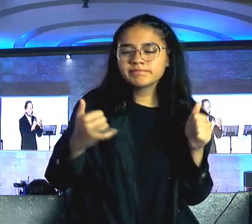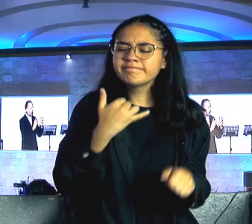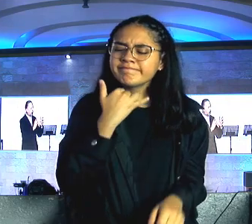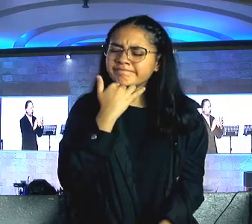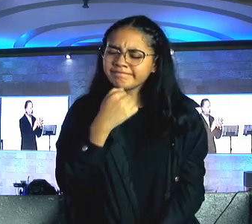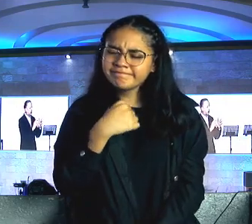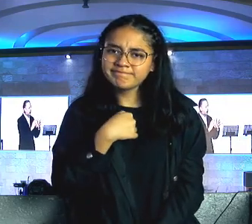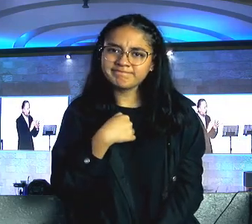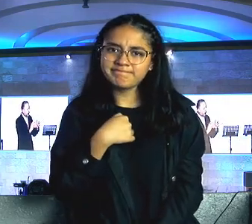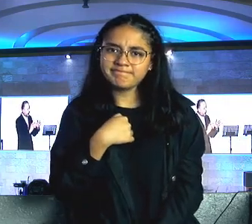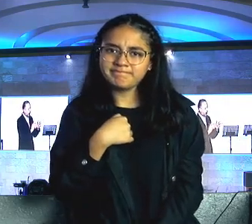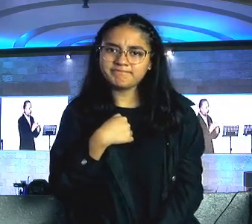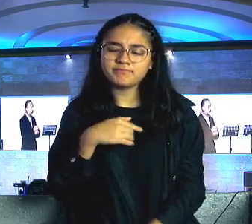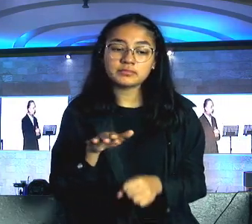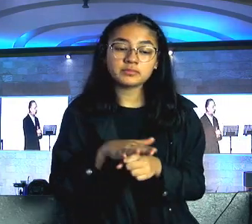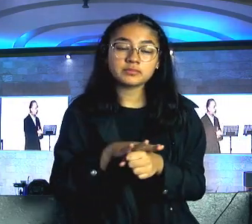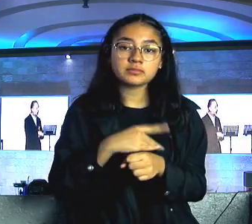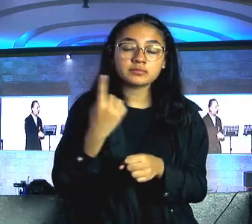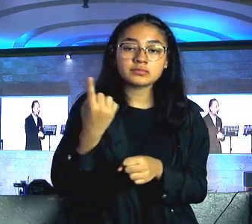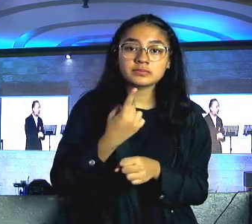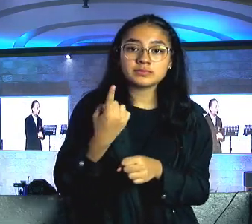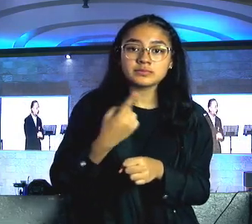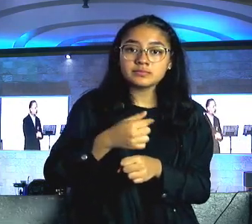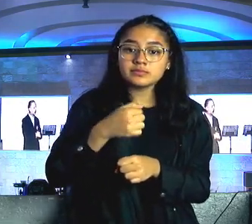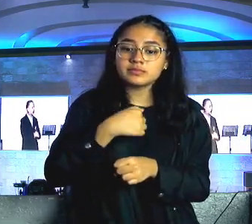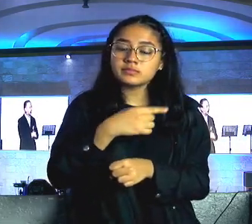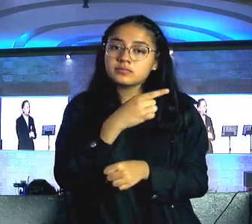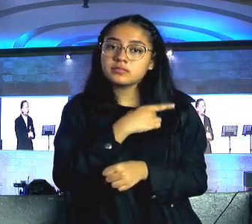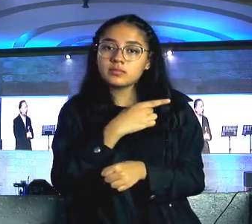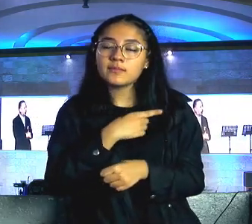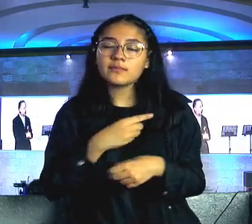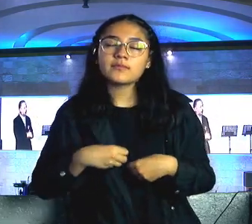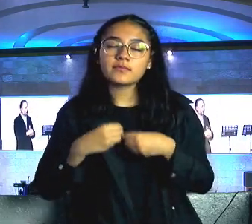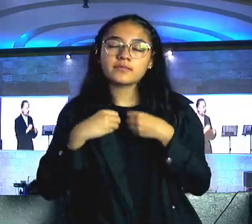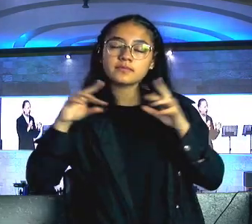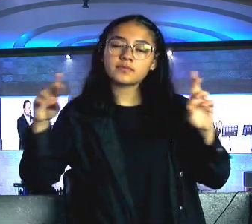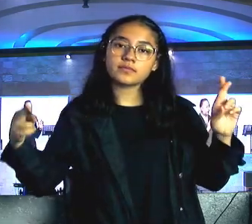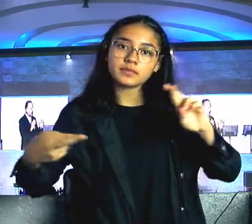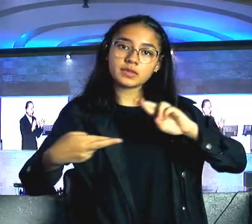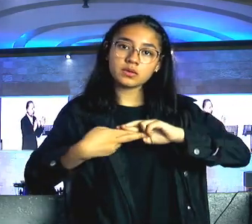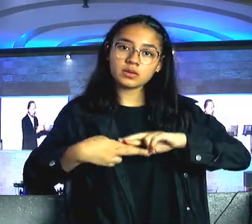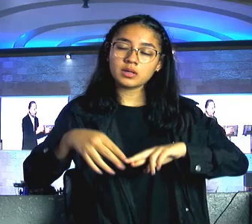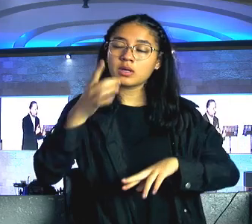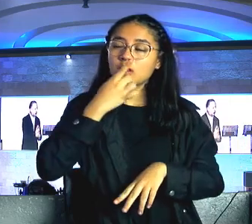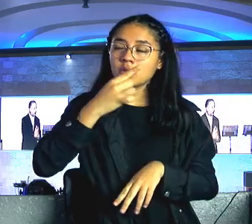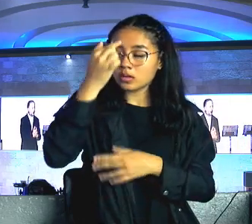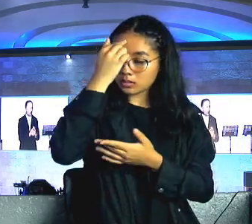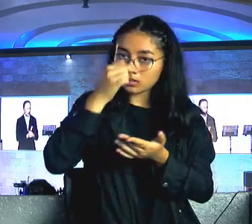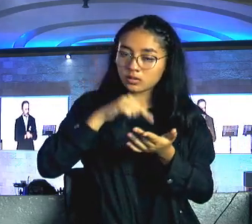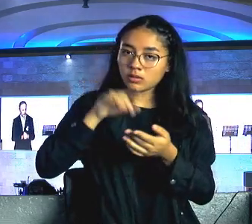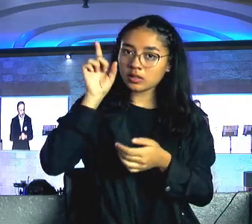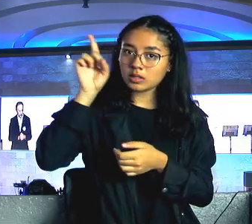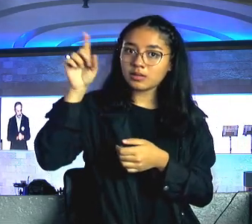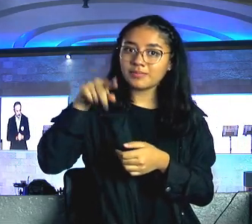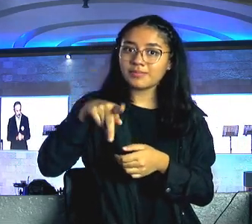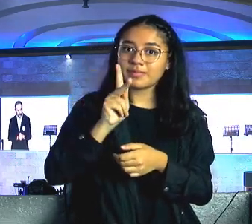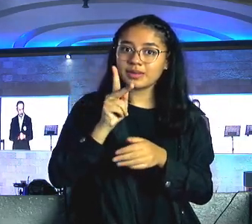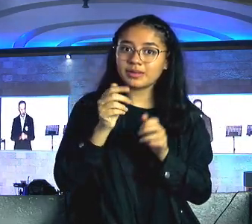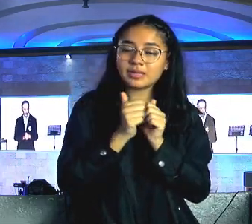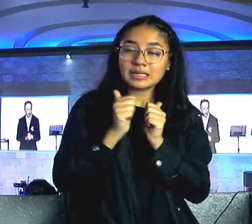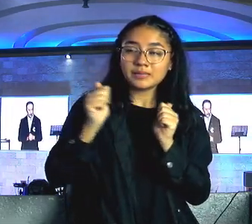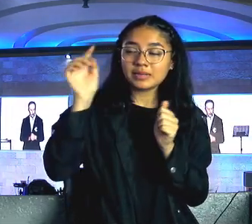Perdóname por tener tan solo una vida religiosa donde digo que creo en ti, pero lejos de ti.